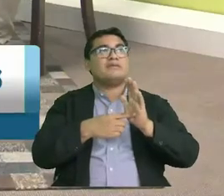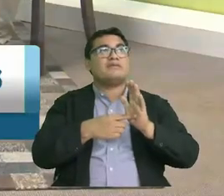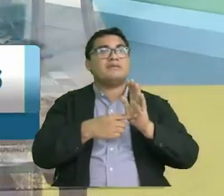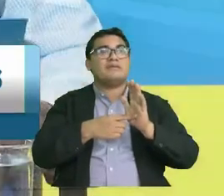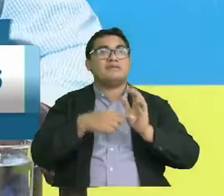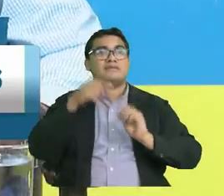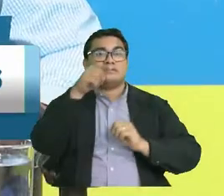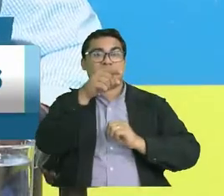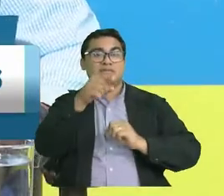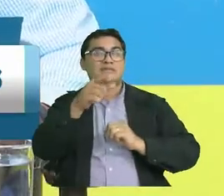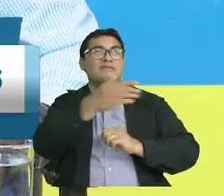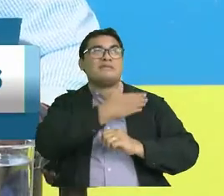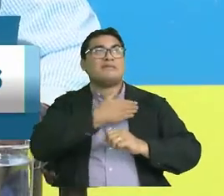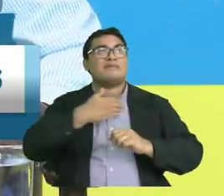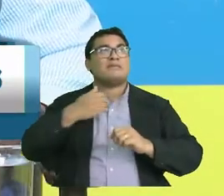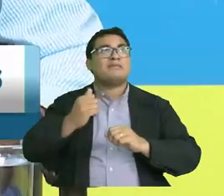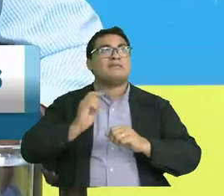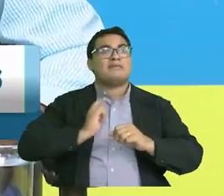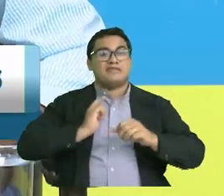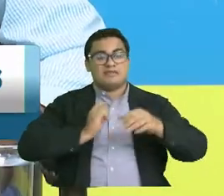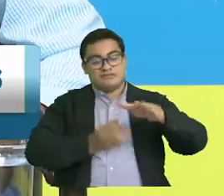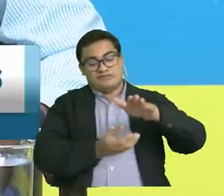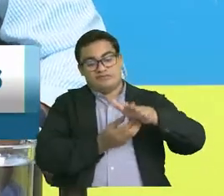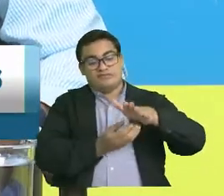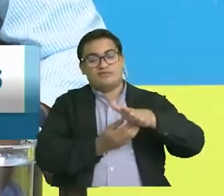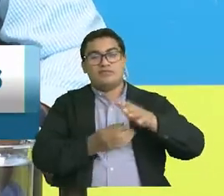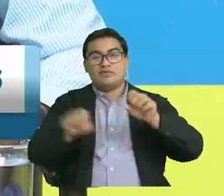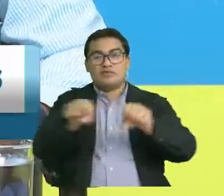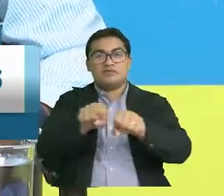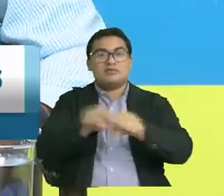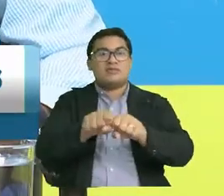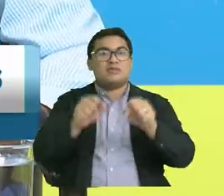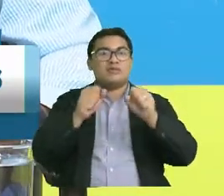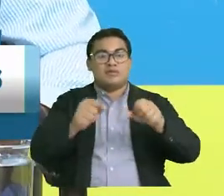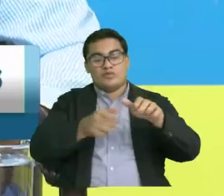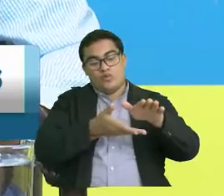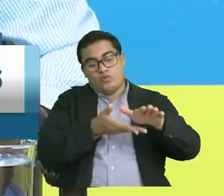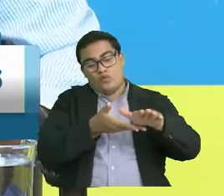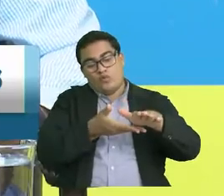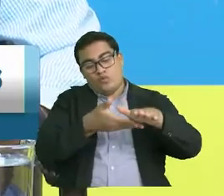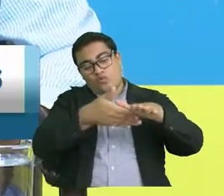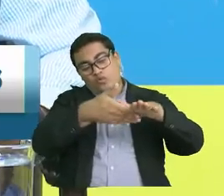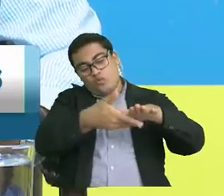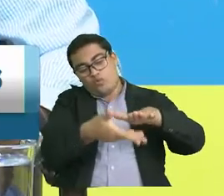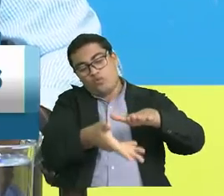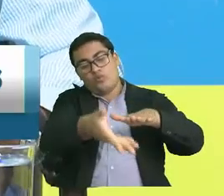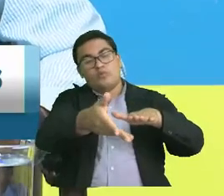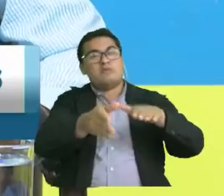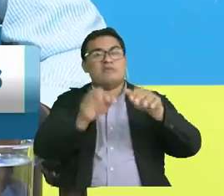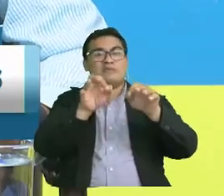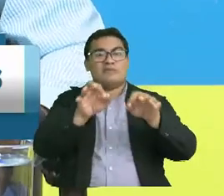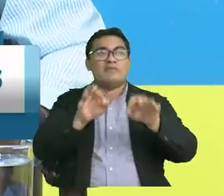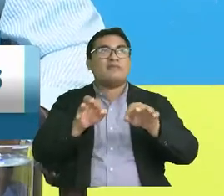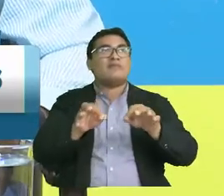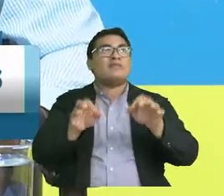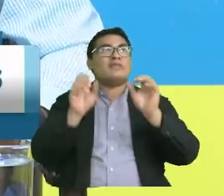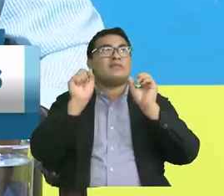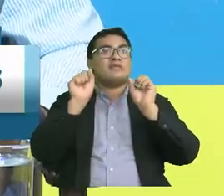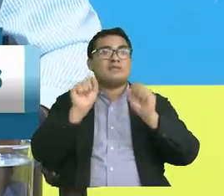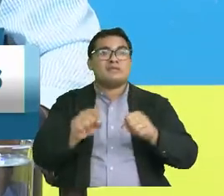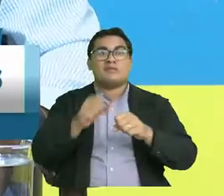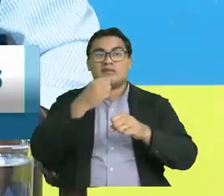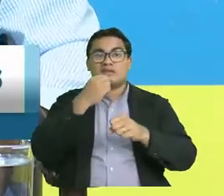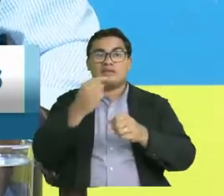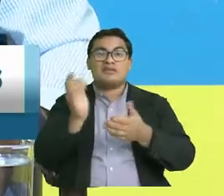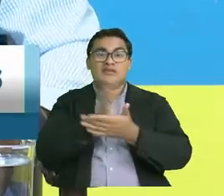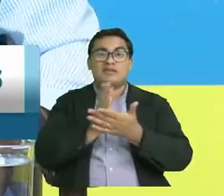Ese está mejor porque tiene su taconcito, tiene informada la parte del arco longitudinal interno. Probablemente